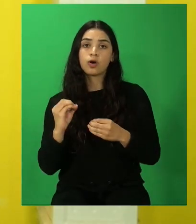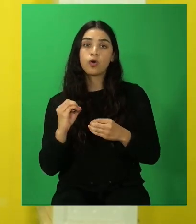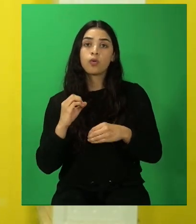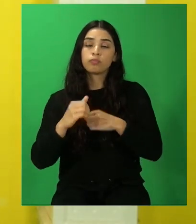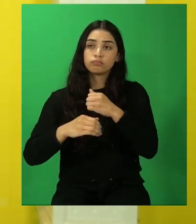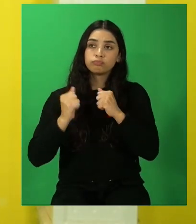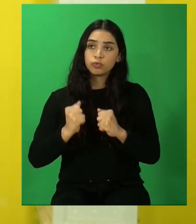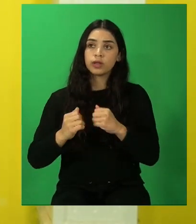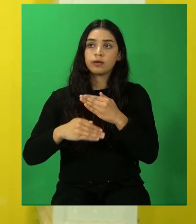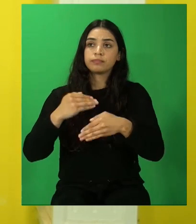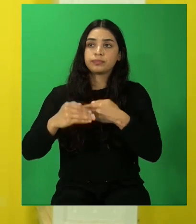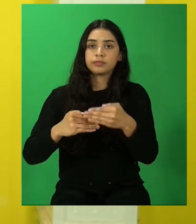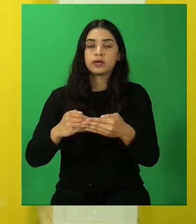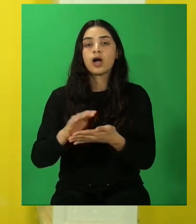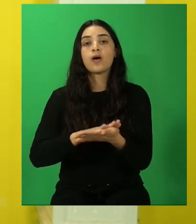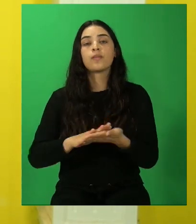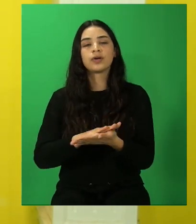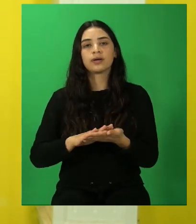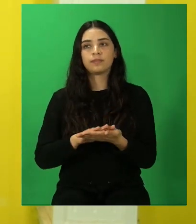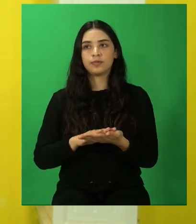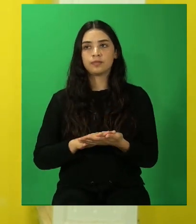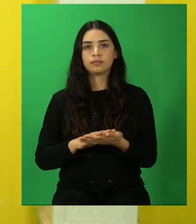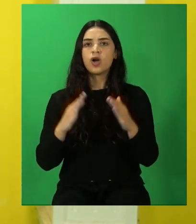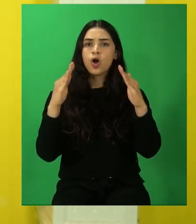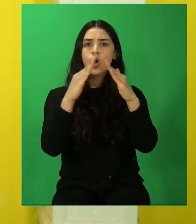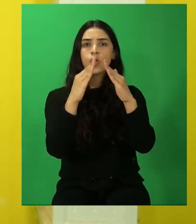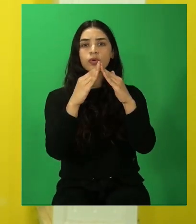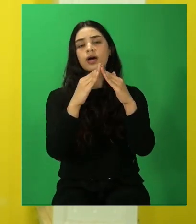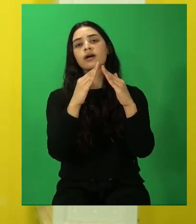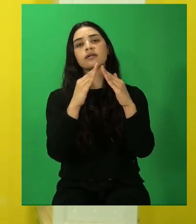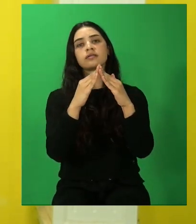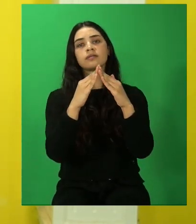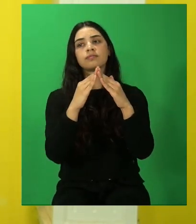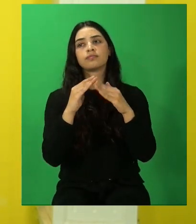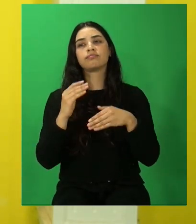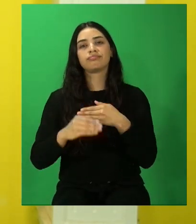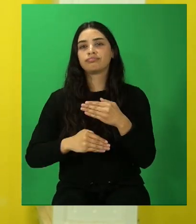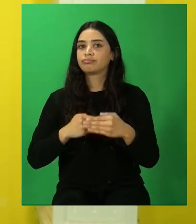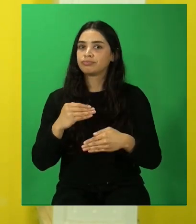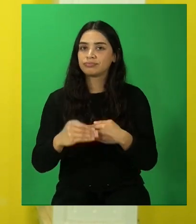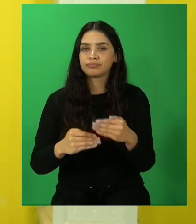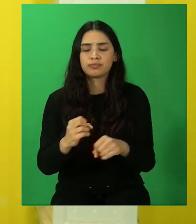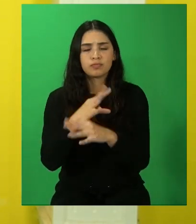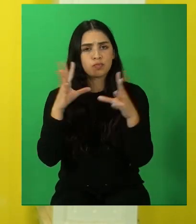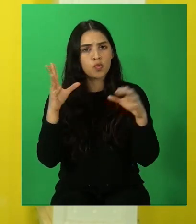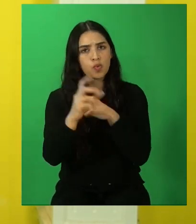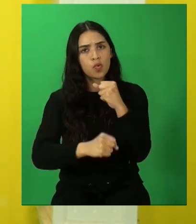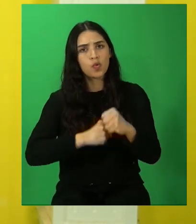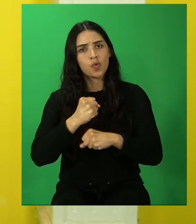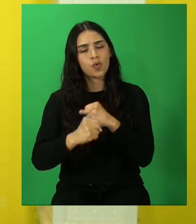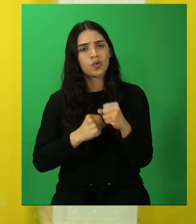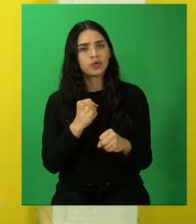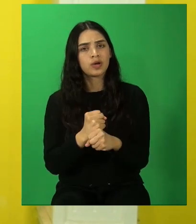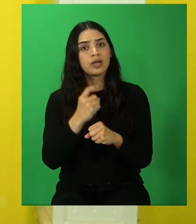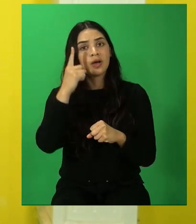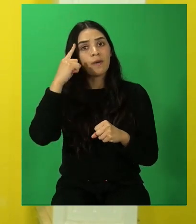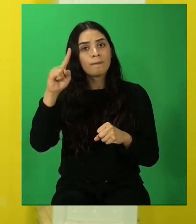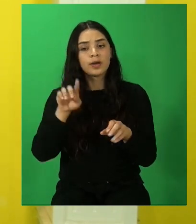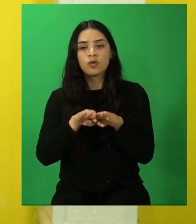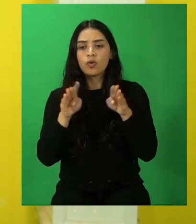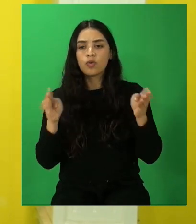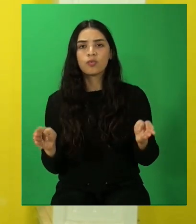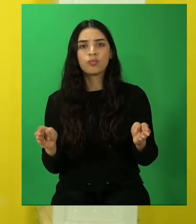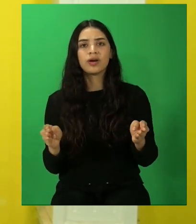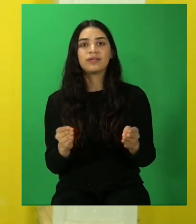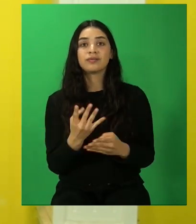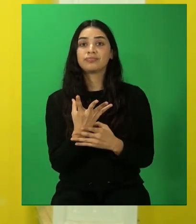Por ejemplo, un bien como una casa me va a durar muchos años, pero sin embargo un mueble no me va a